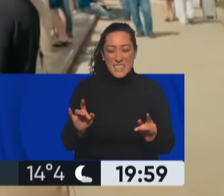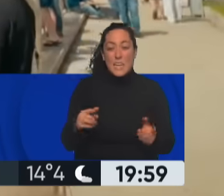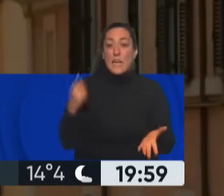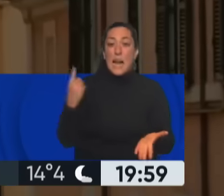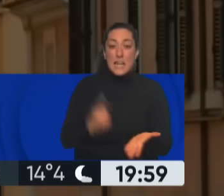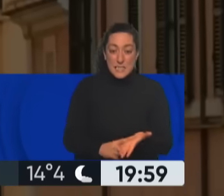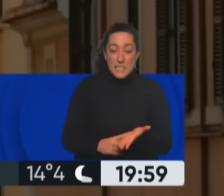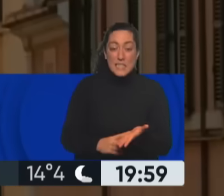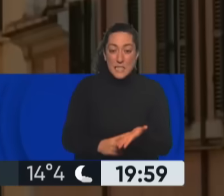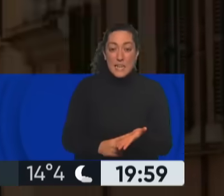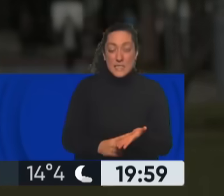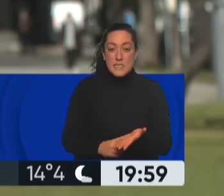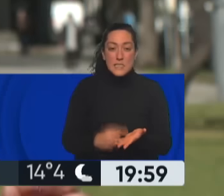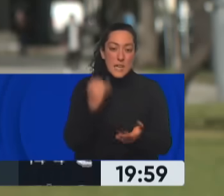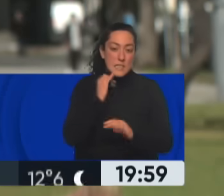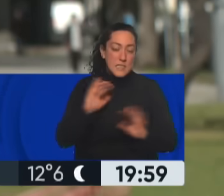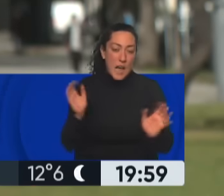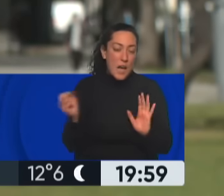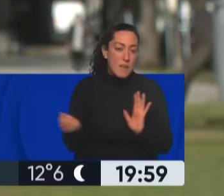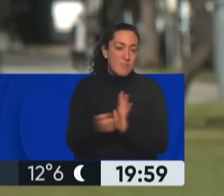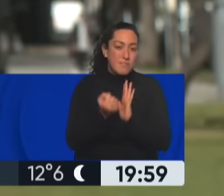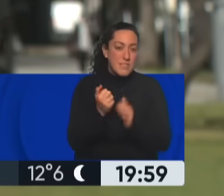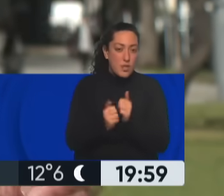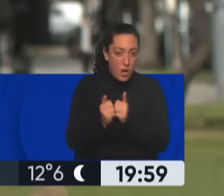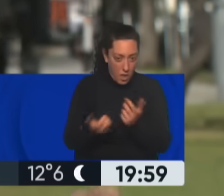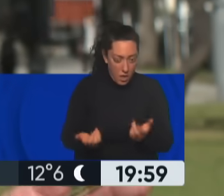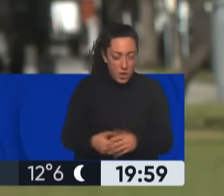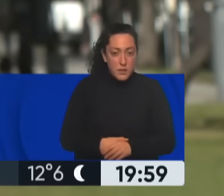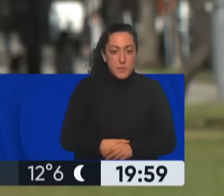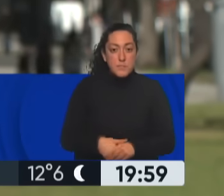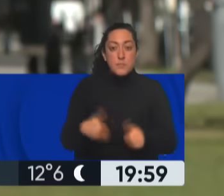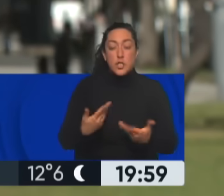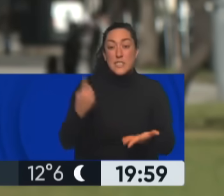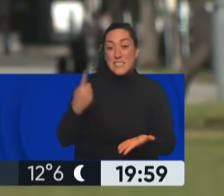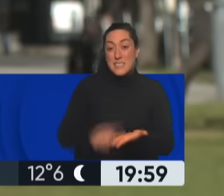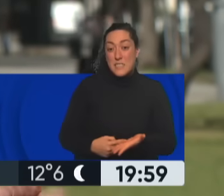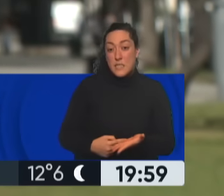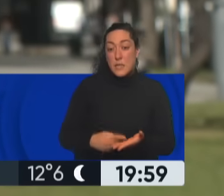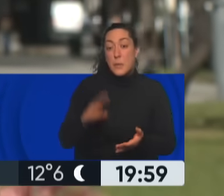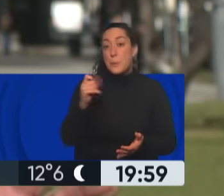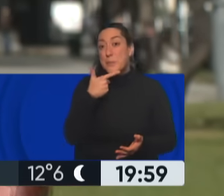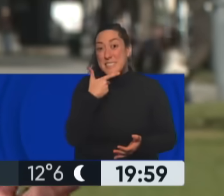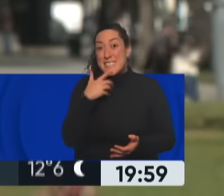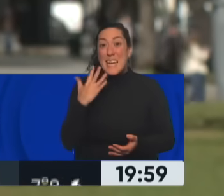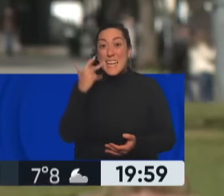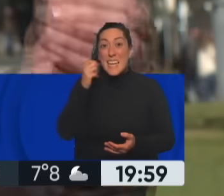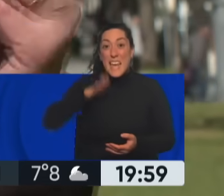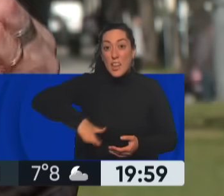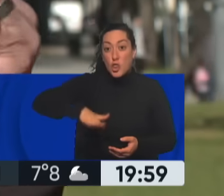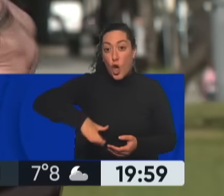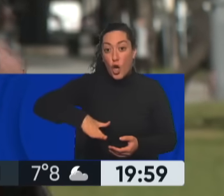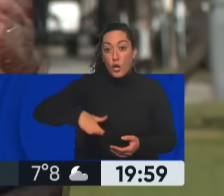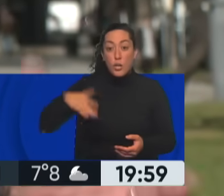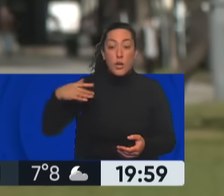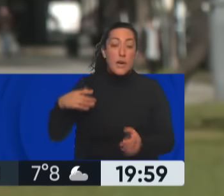sentencias sentan jurisprudencia. Entonces, en esa sentencia, en la cual un bisnieto estaba pidiendo acceder con la